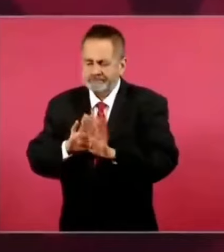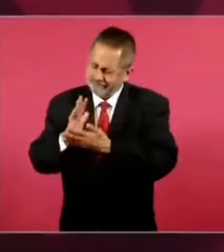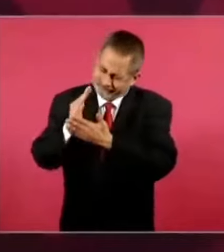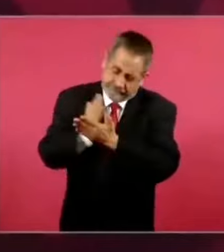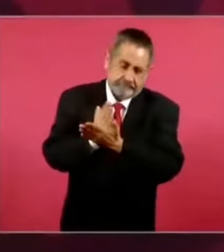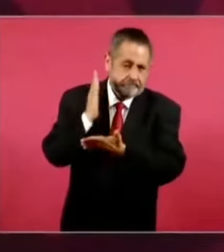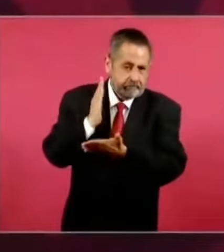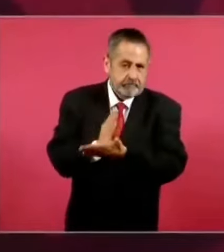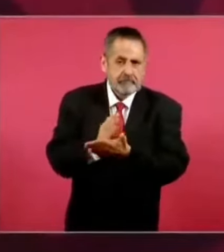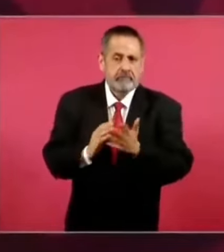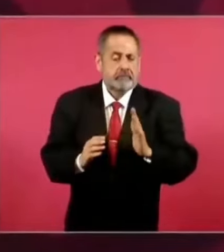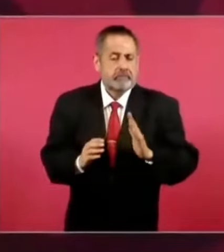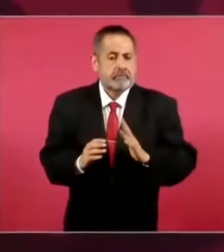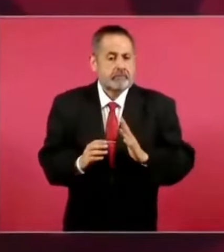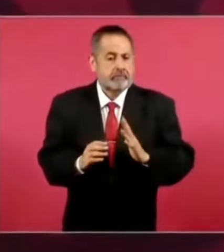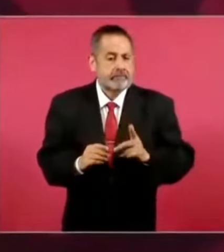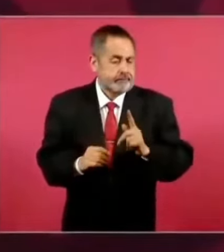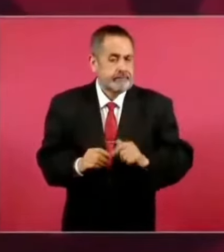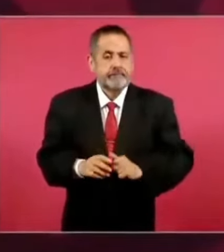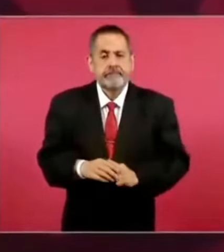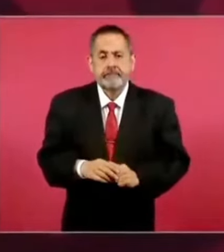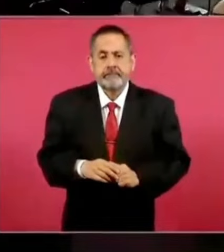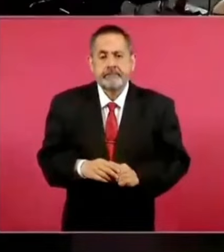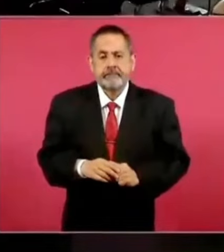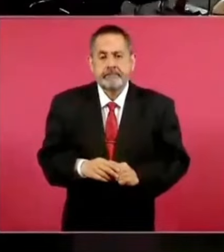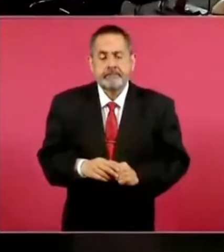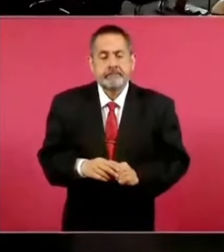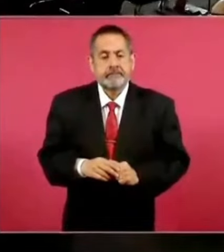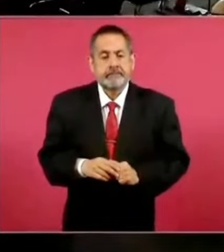También, entre más